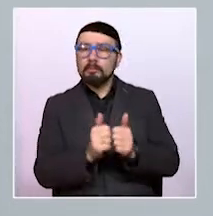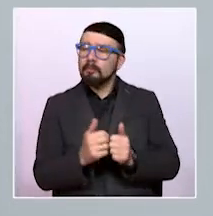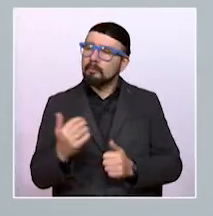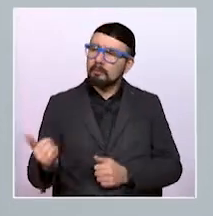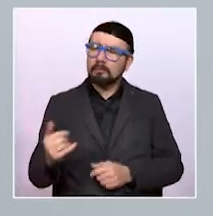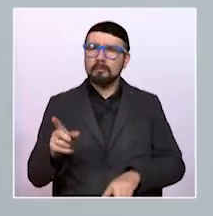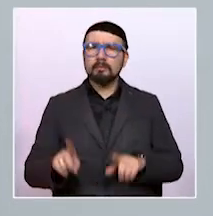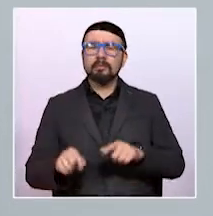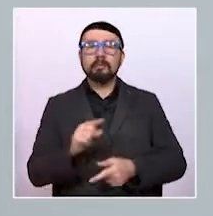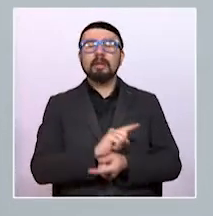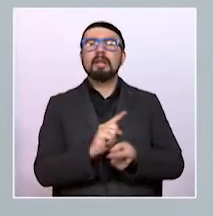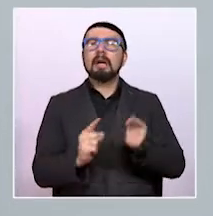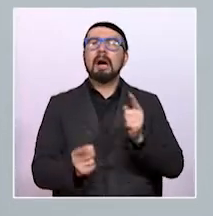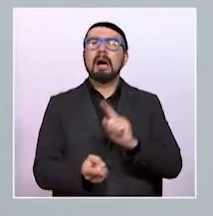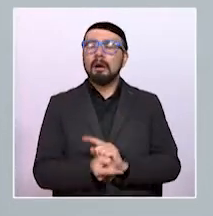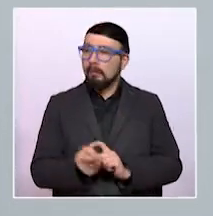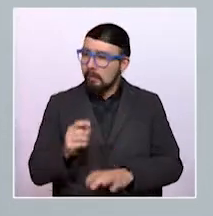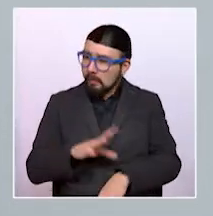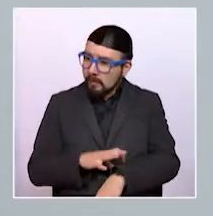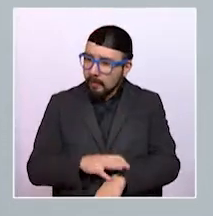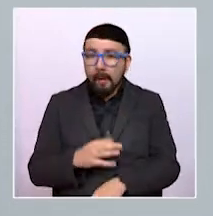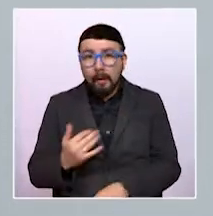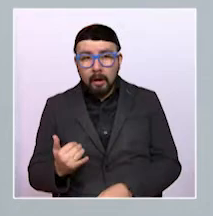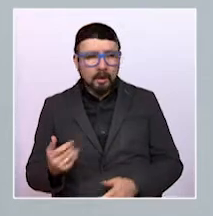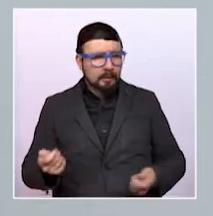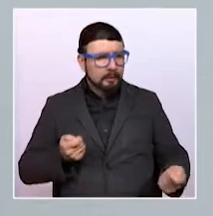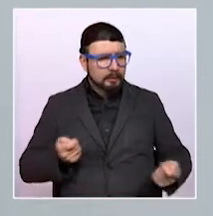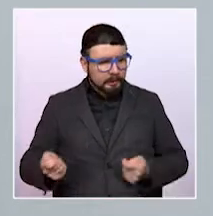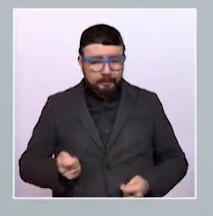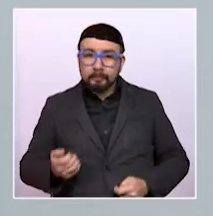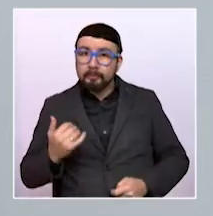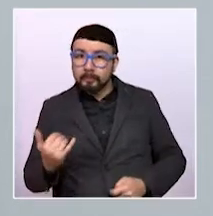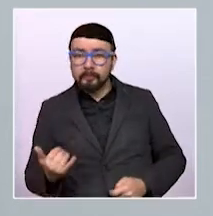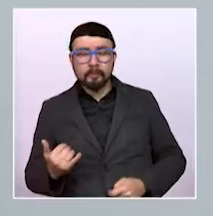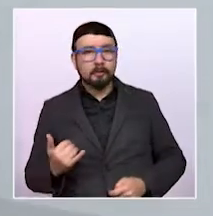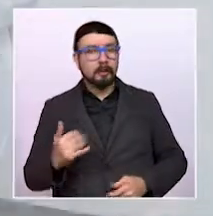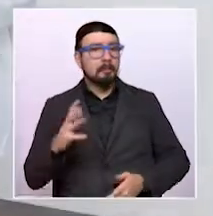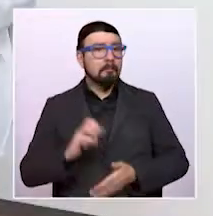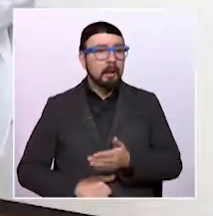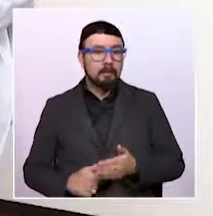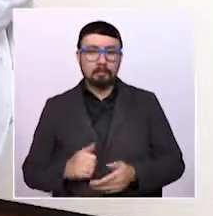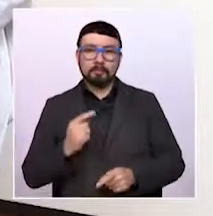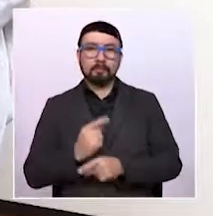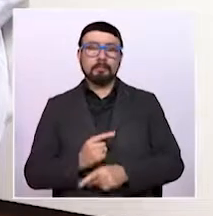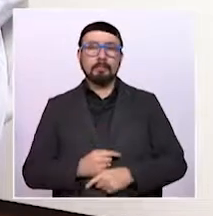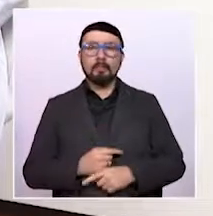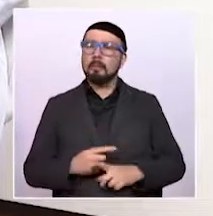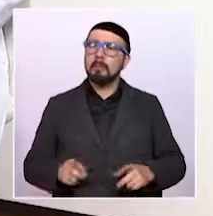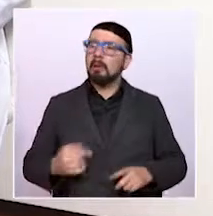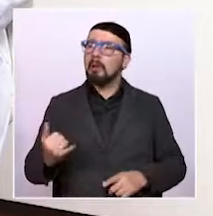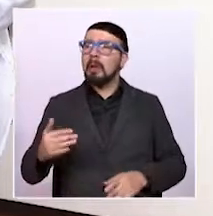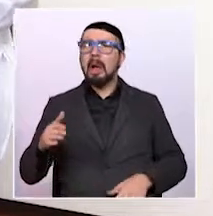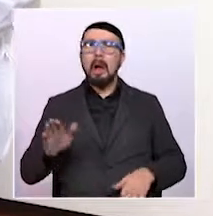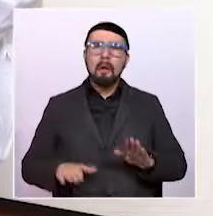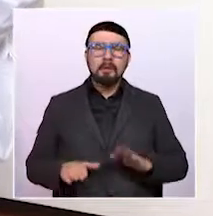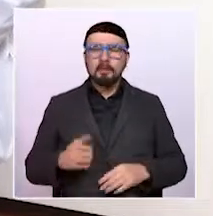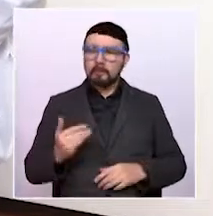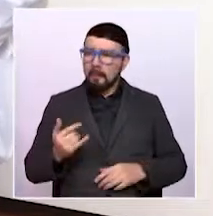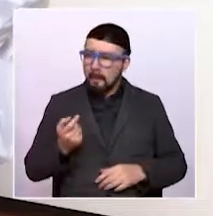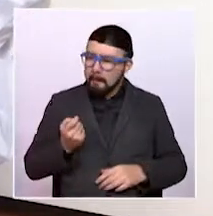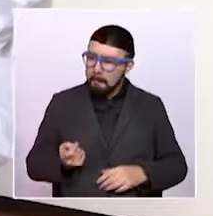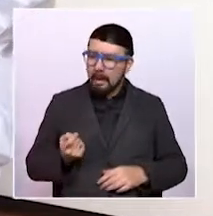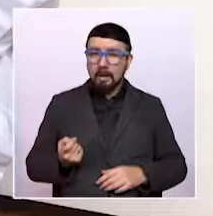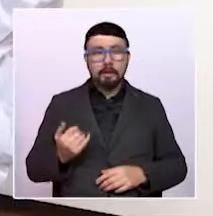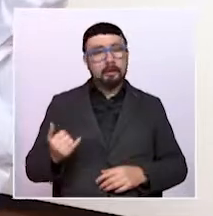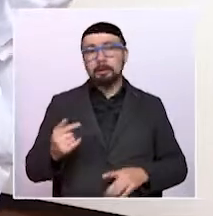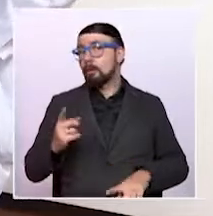veces a medicamentos que sean más tolerados y que tengan menos espectro pero en algunas ocasiones muy pequeñas no podemos